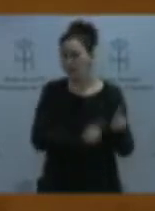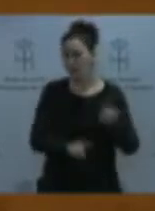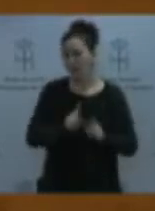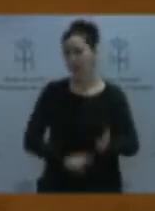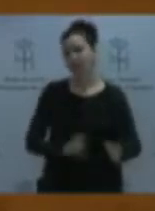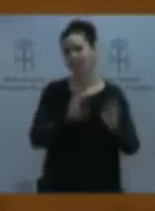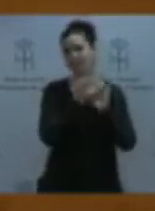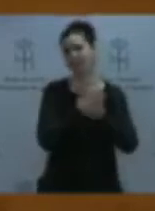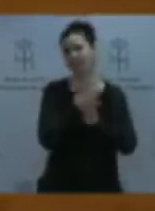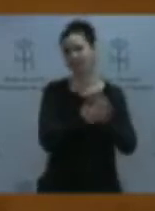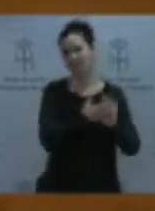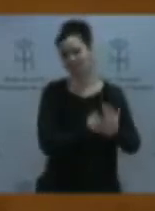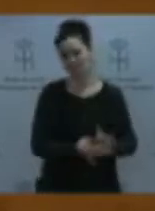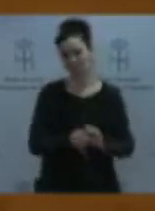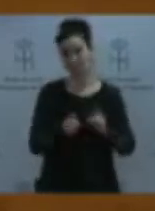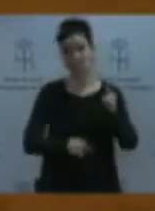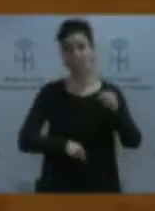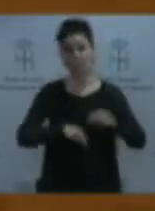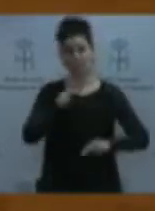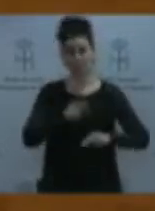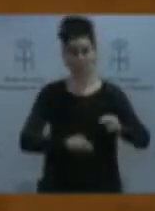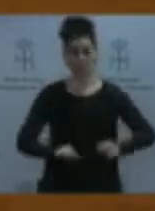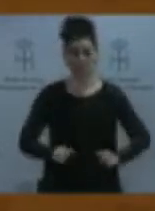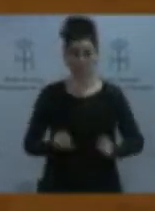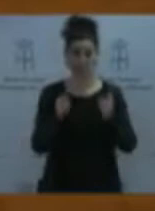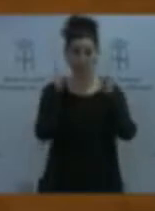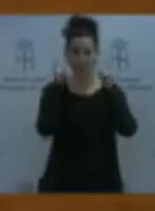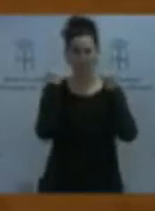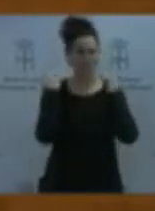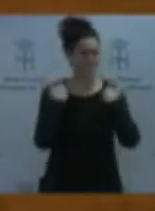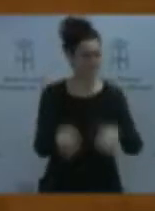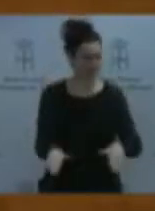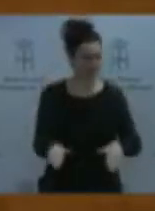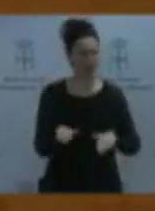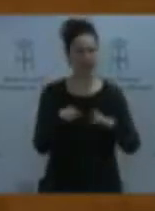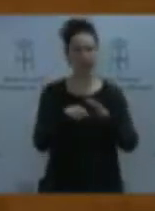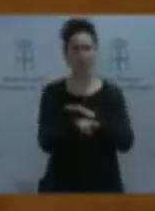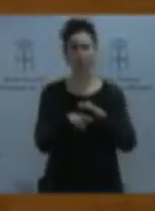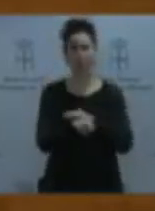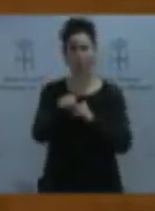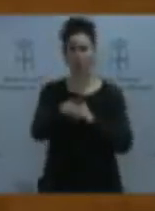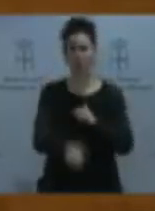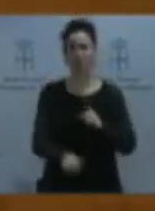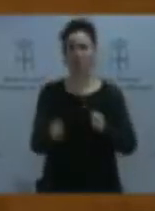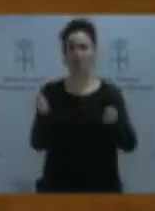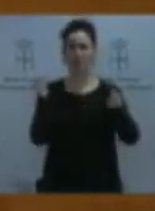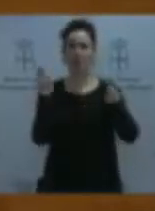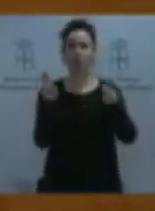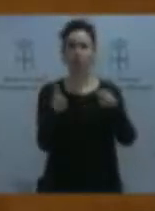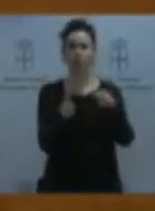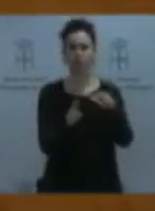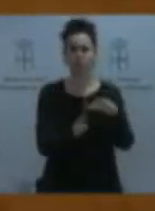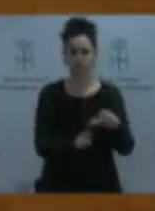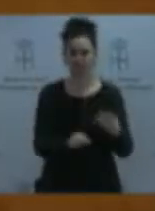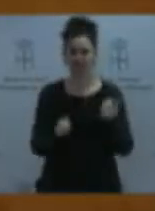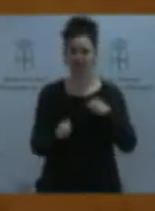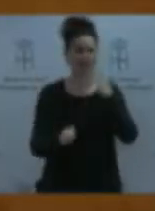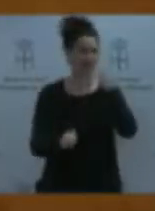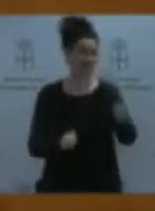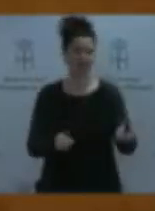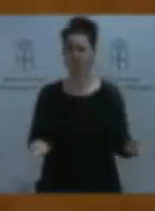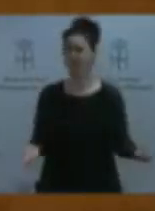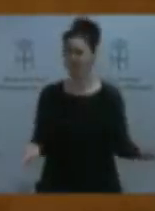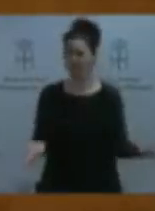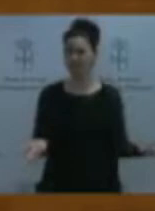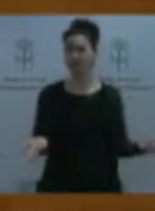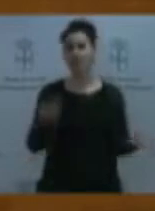de la Administración de Justicia en Asturias hemos hablado aquí en numerosas ocasiones. Creemos, sin embargo, que es necesario establecer un diálogo